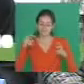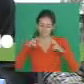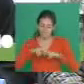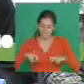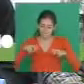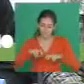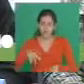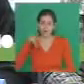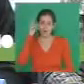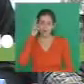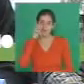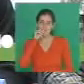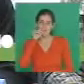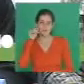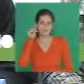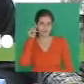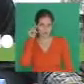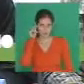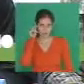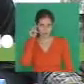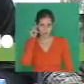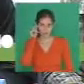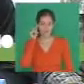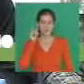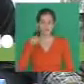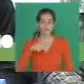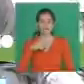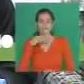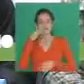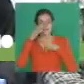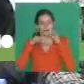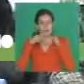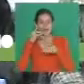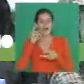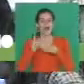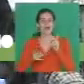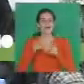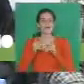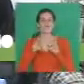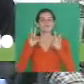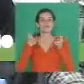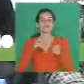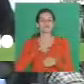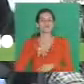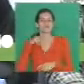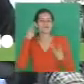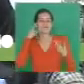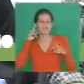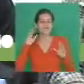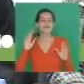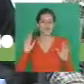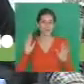investigadores, profesores, docentes, y nos van a conversar básicamente algunos temas que consideramos nosotros son